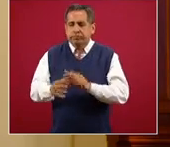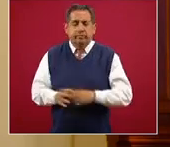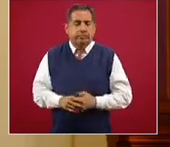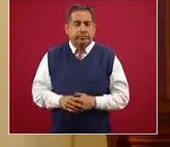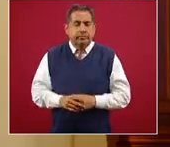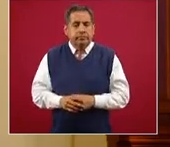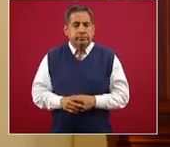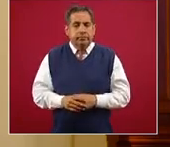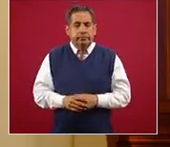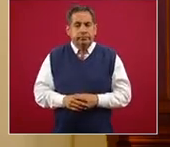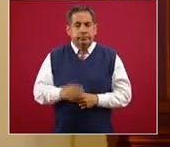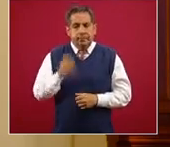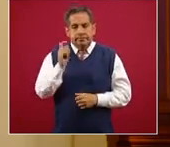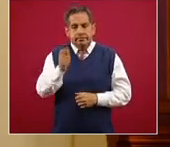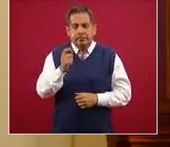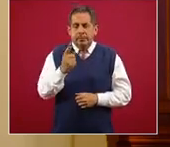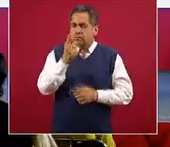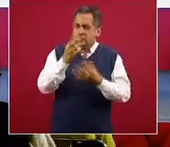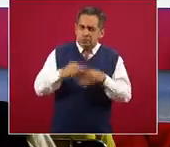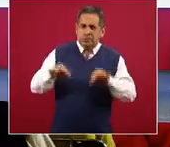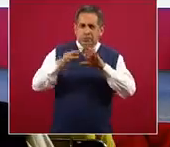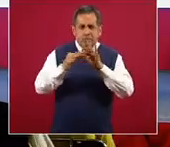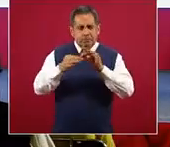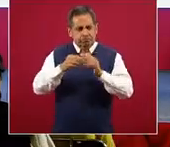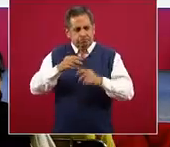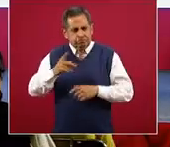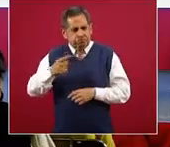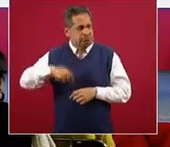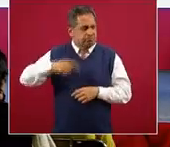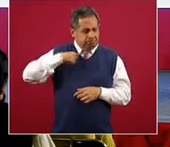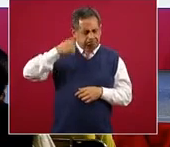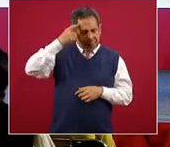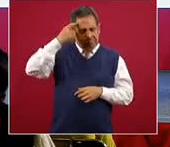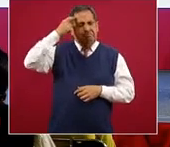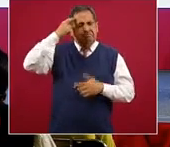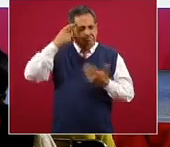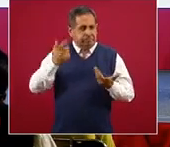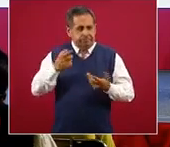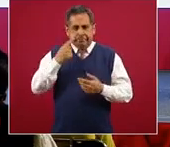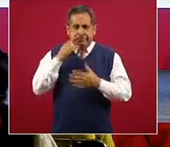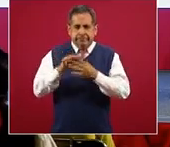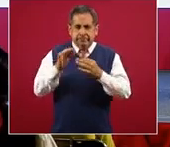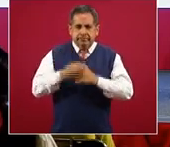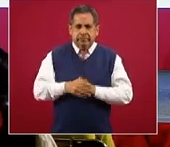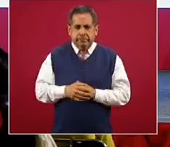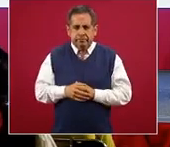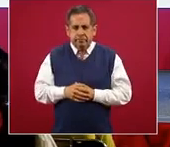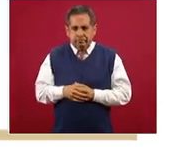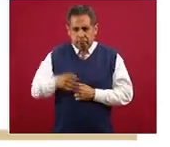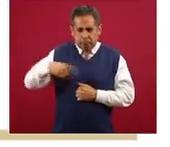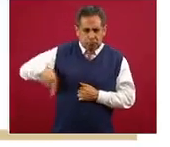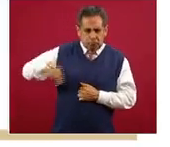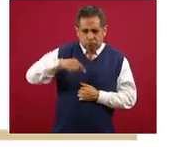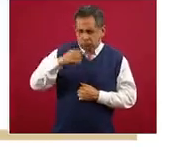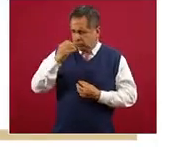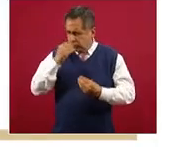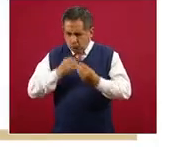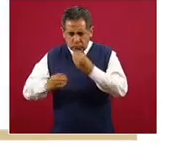Y aquí lo que es importante preguntarnos es lo siguiente: ¿podemos